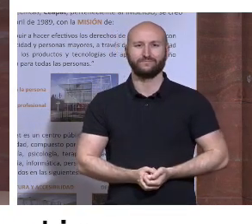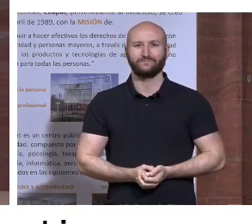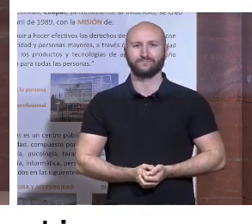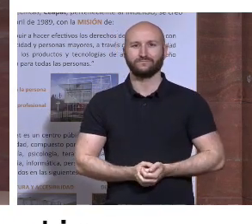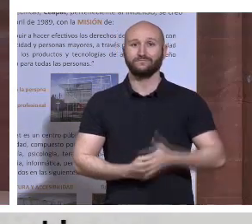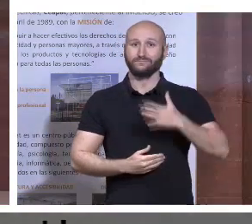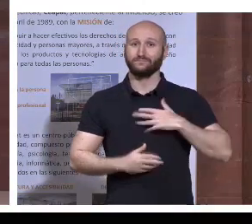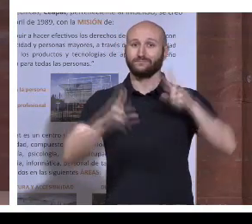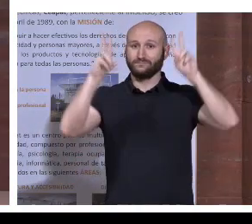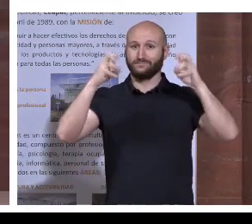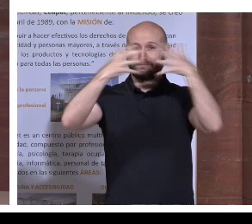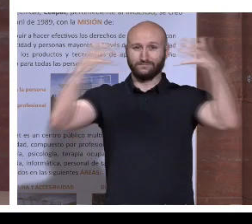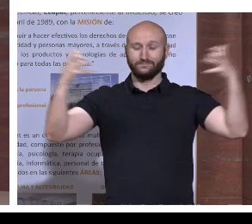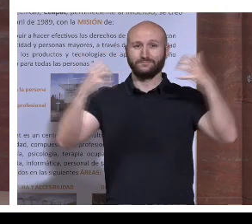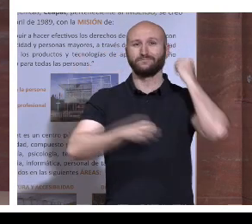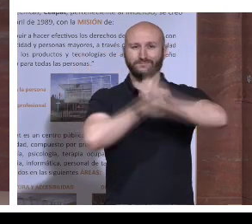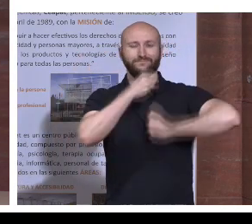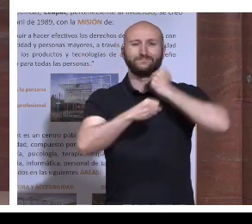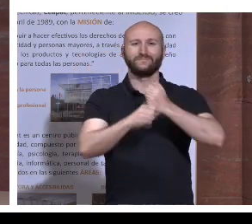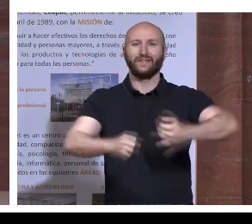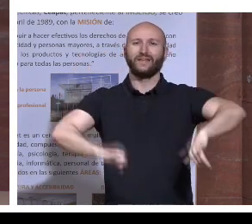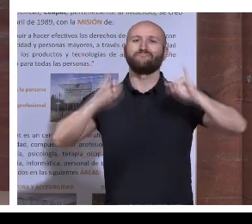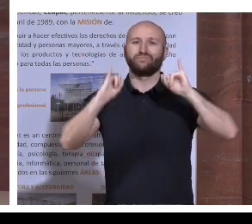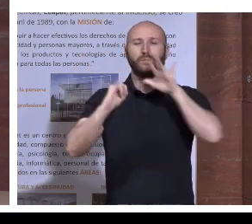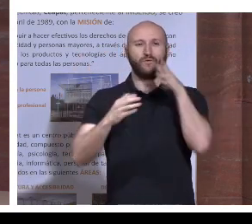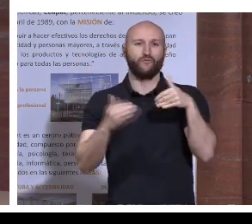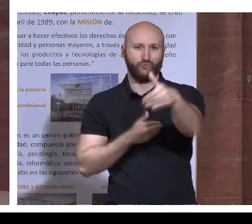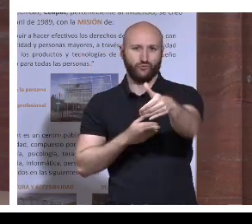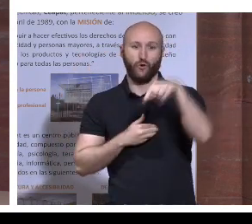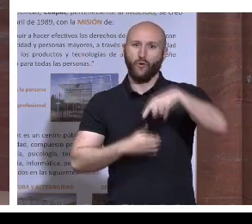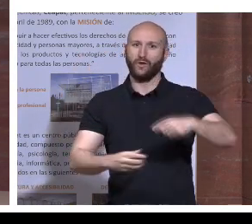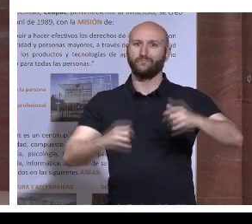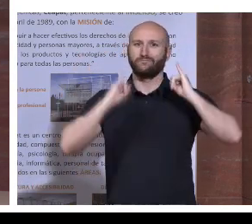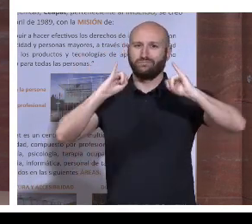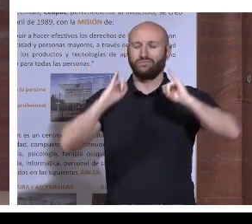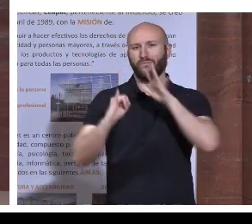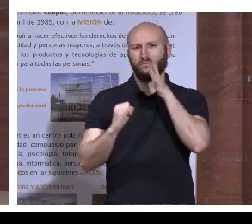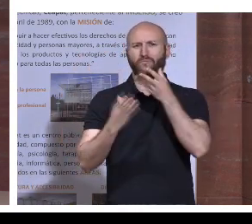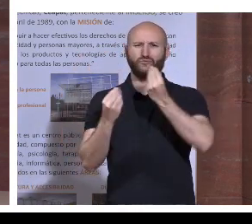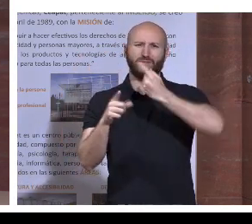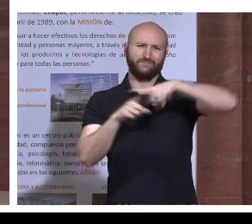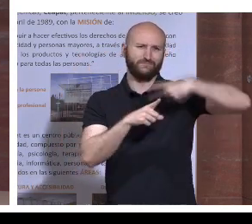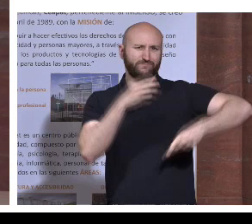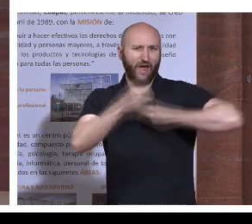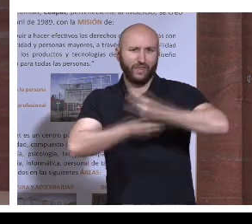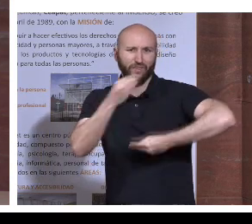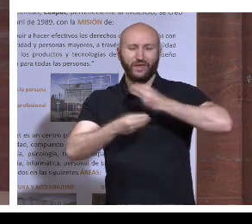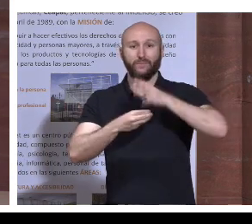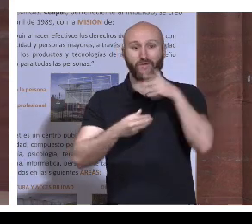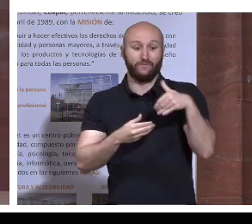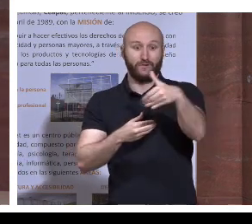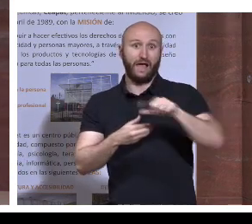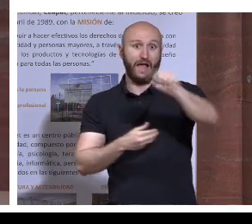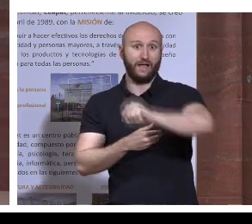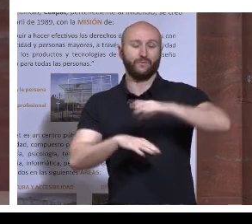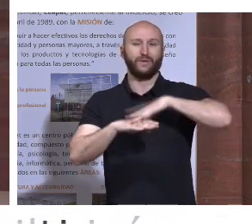Nuestro lema de aniversario es «Celebramos el futuro». Hoy celebramos tantas cosas por hacer que contribuirán en los próximos años